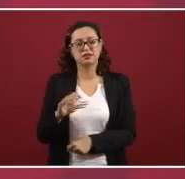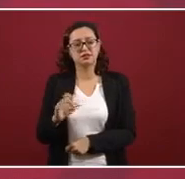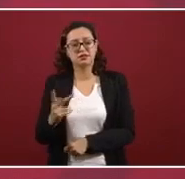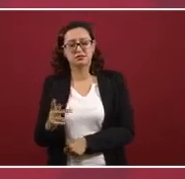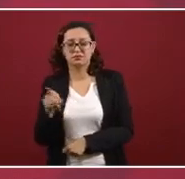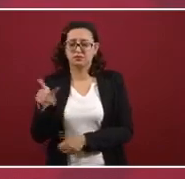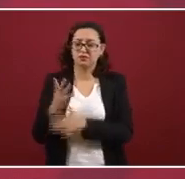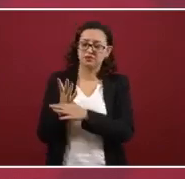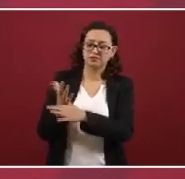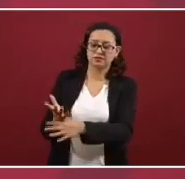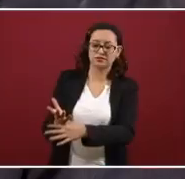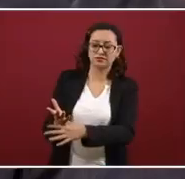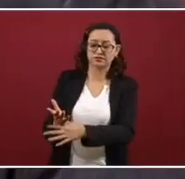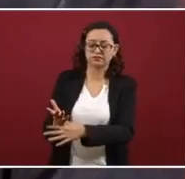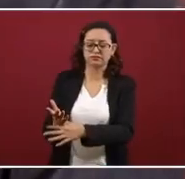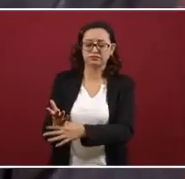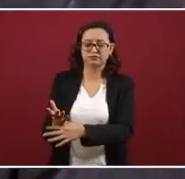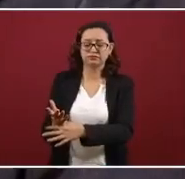dice que